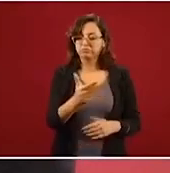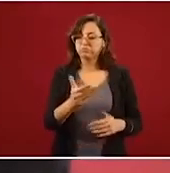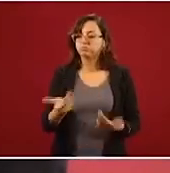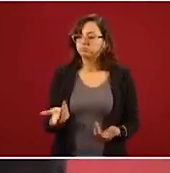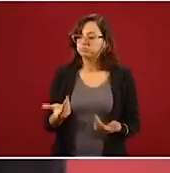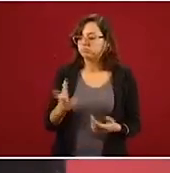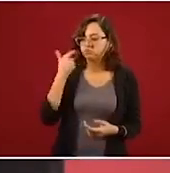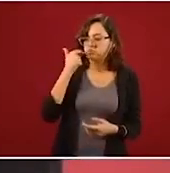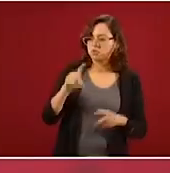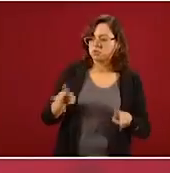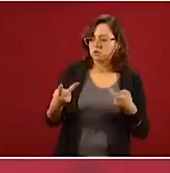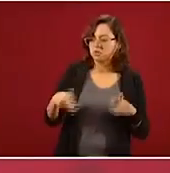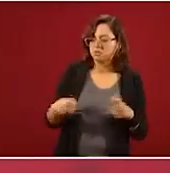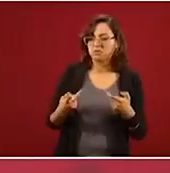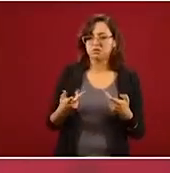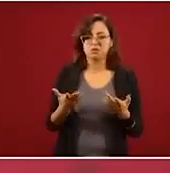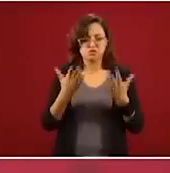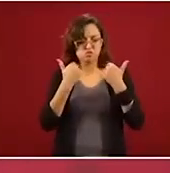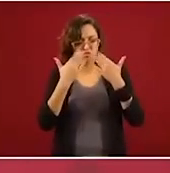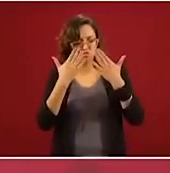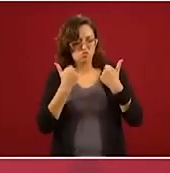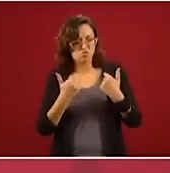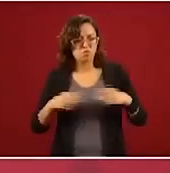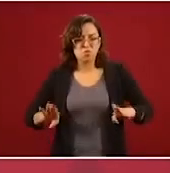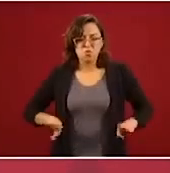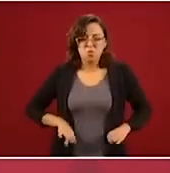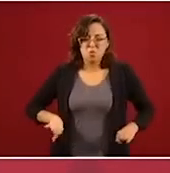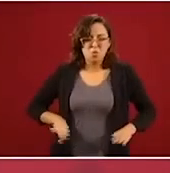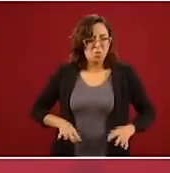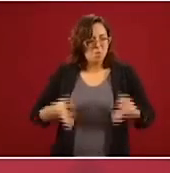limitarse y sin escrúpulos